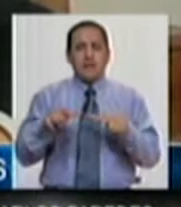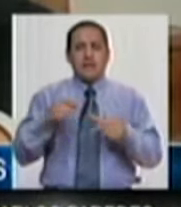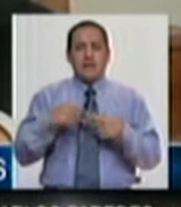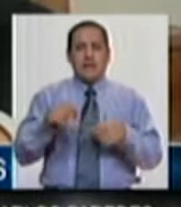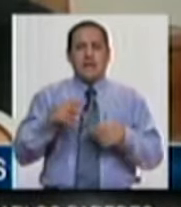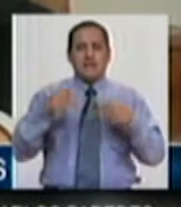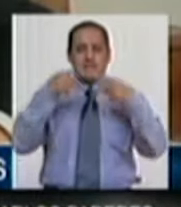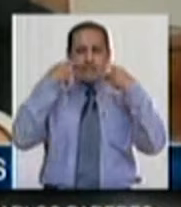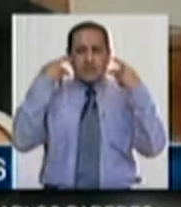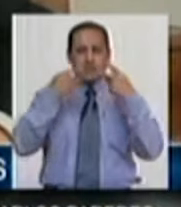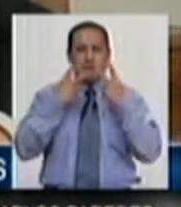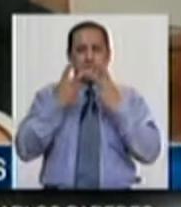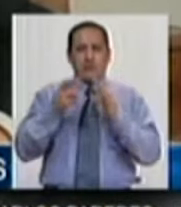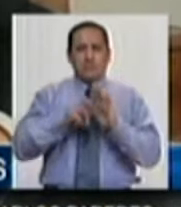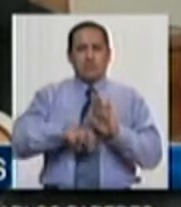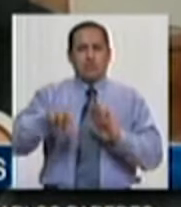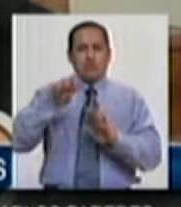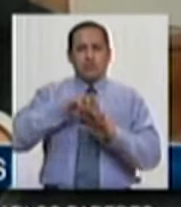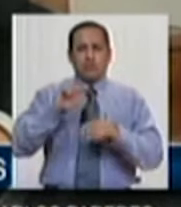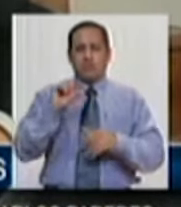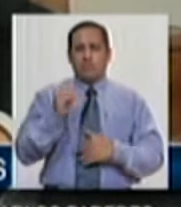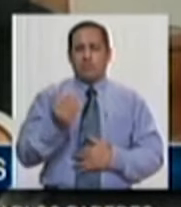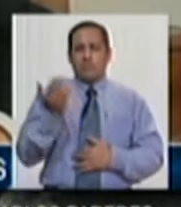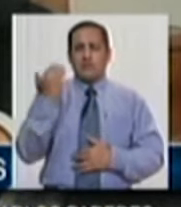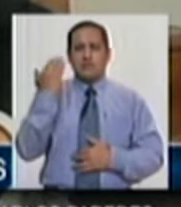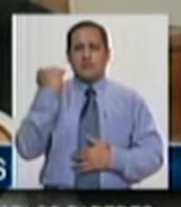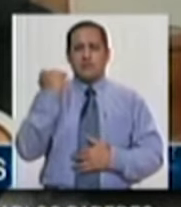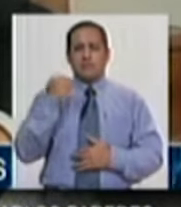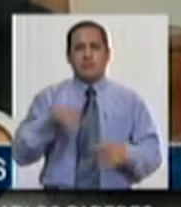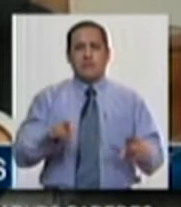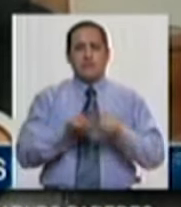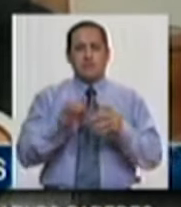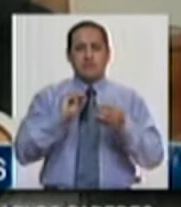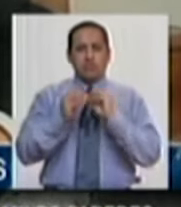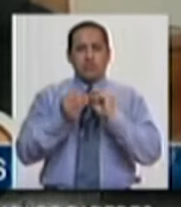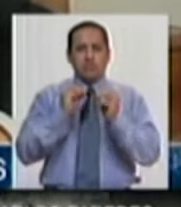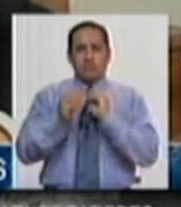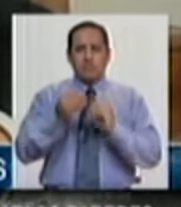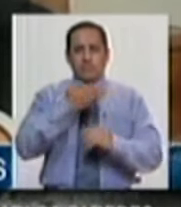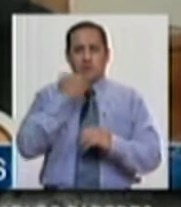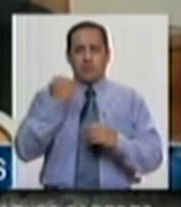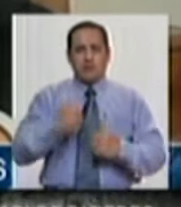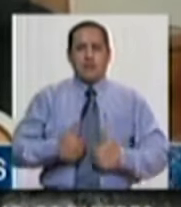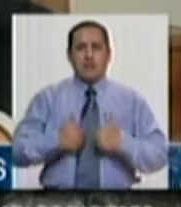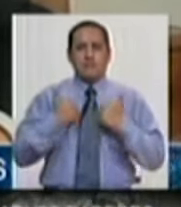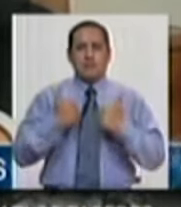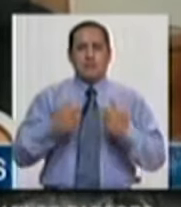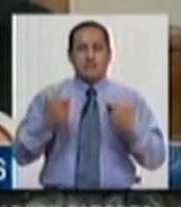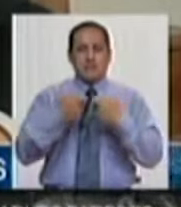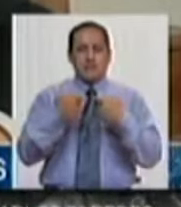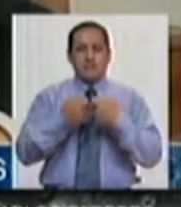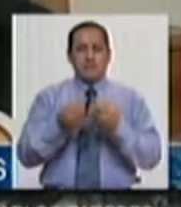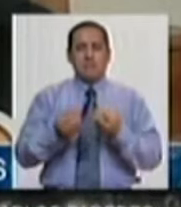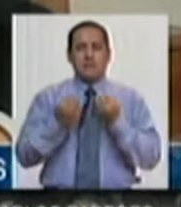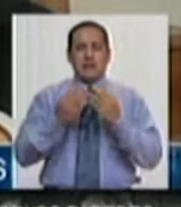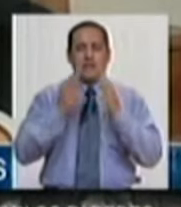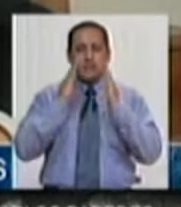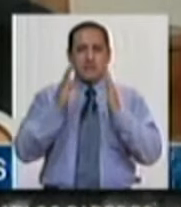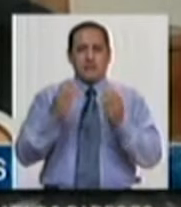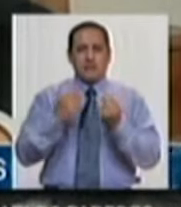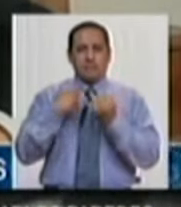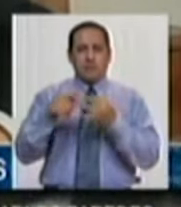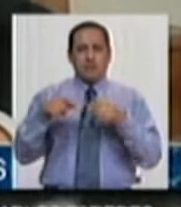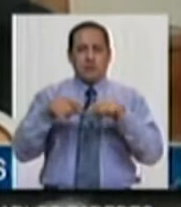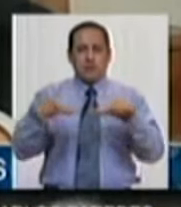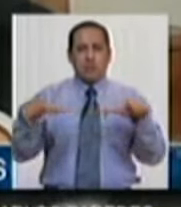¿no? Ha habido proyectos recientes que han permitido mejorar las capacidades de la banda ancha, por ejemplo, para atender toda la